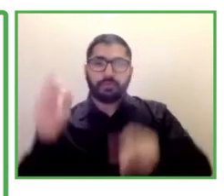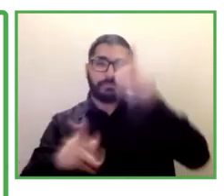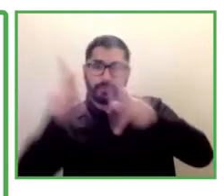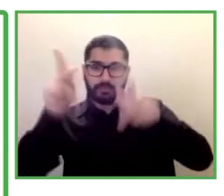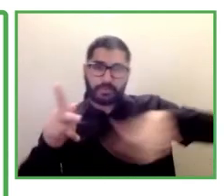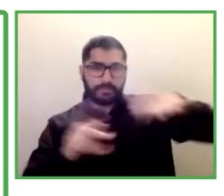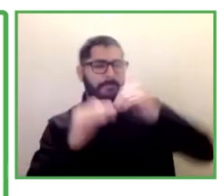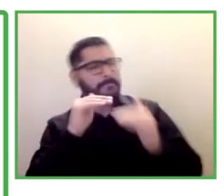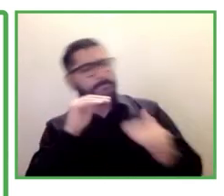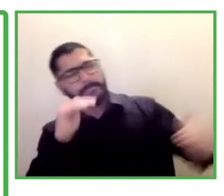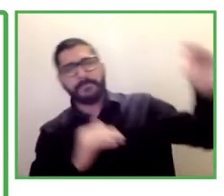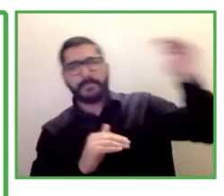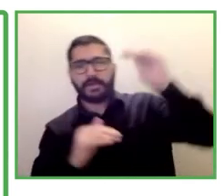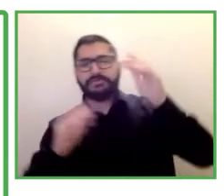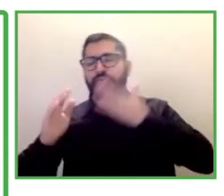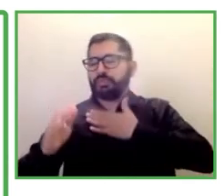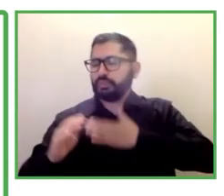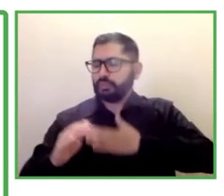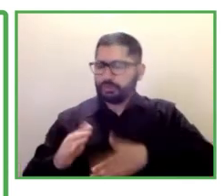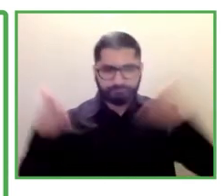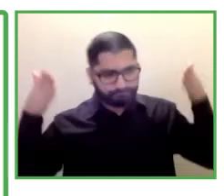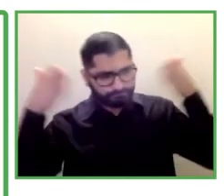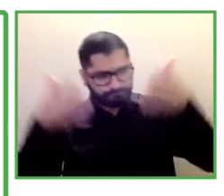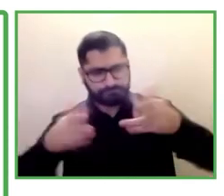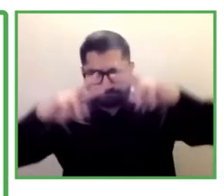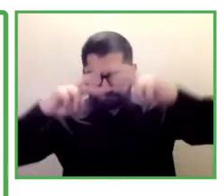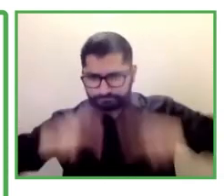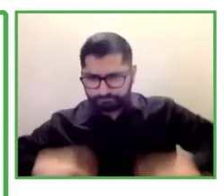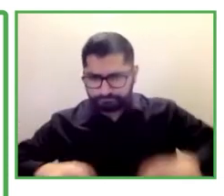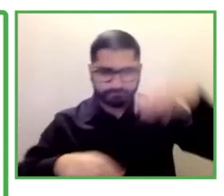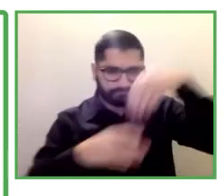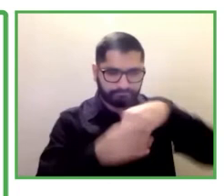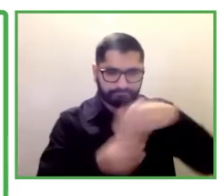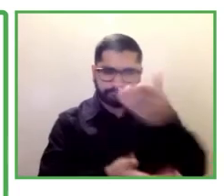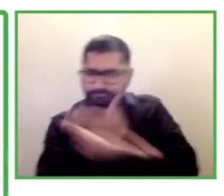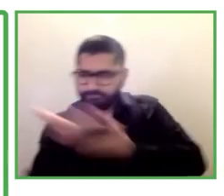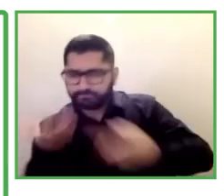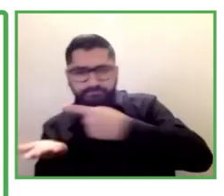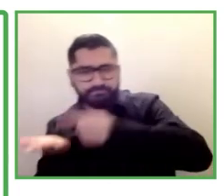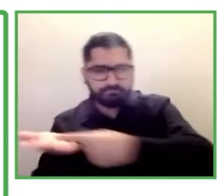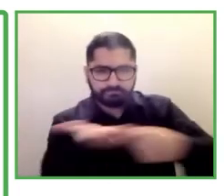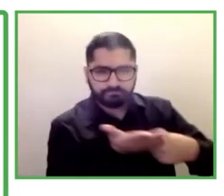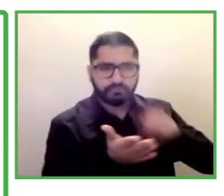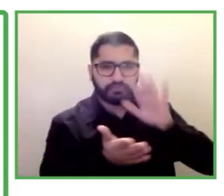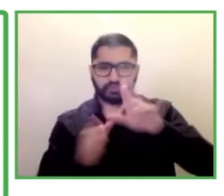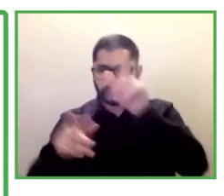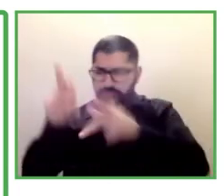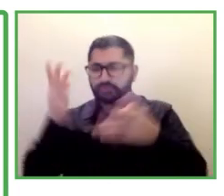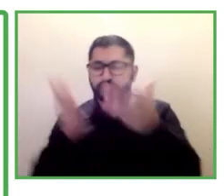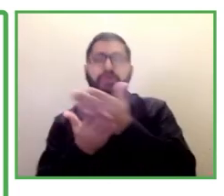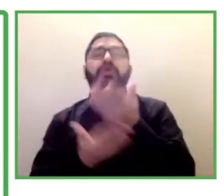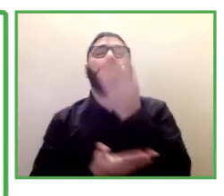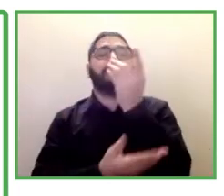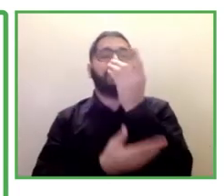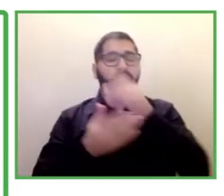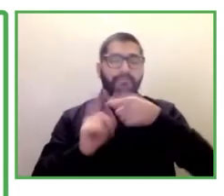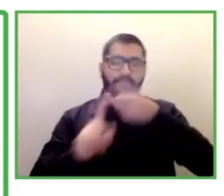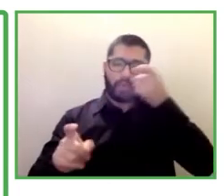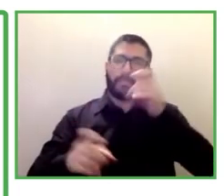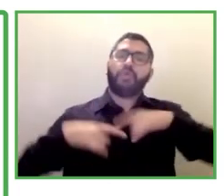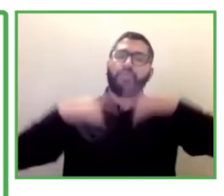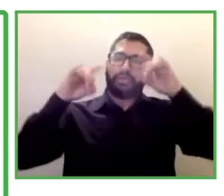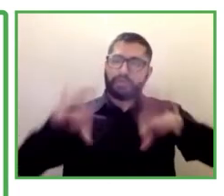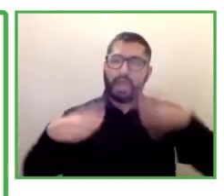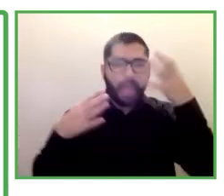este programa con todos los alumnos en Australia. Sabemos que tenemos más de 1,000 alumnos con discapacidad en este